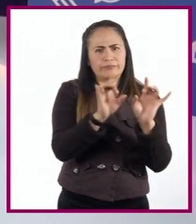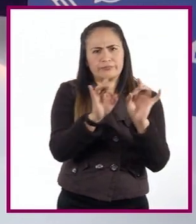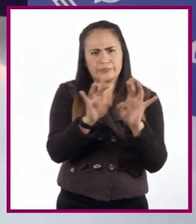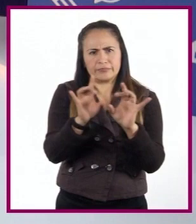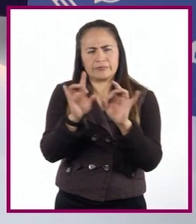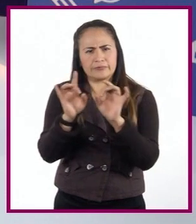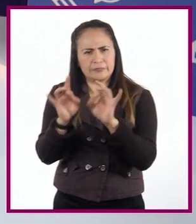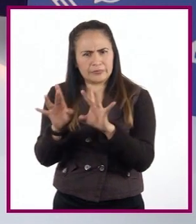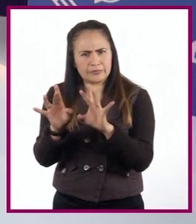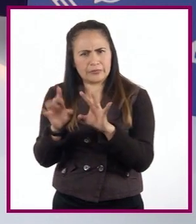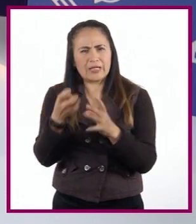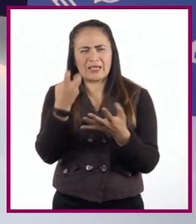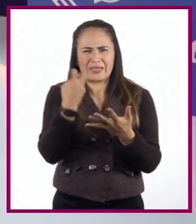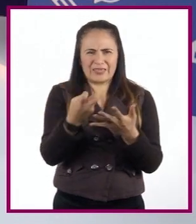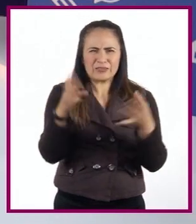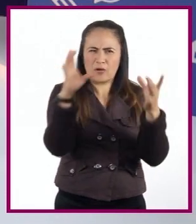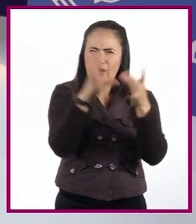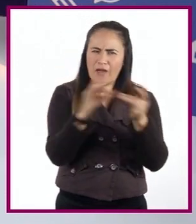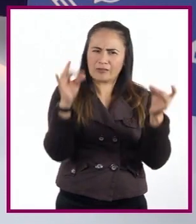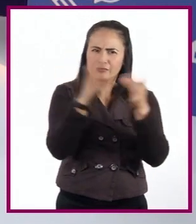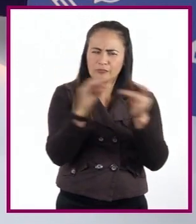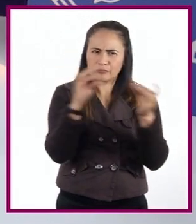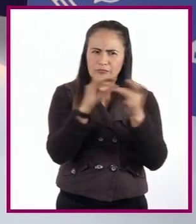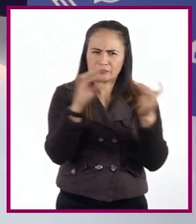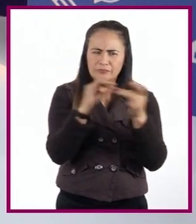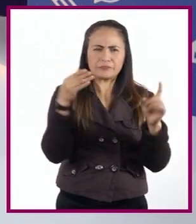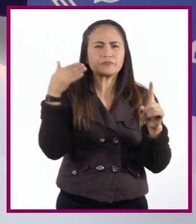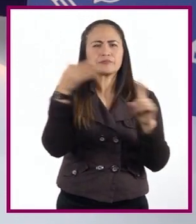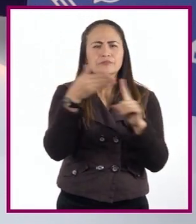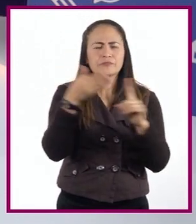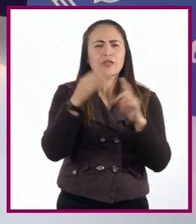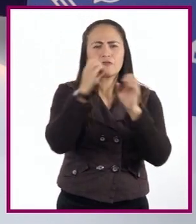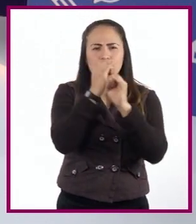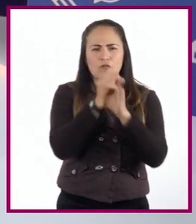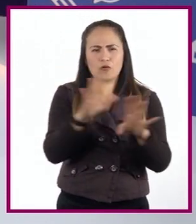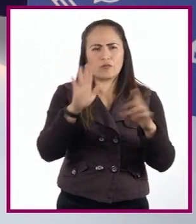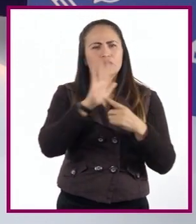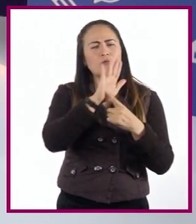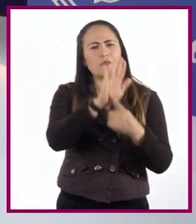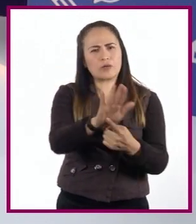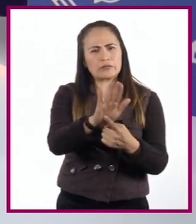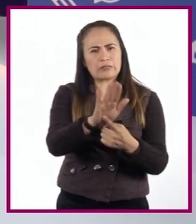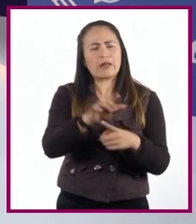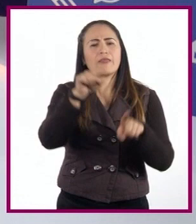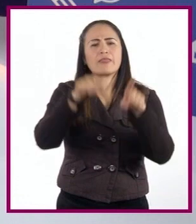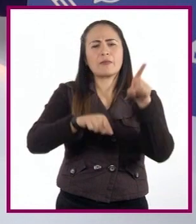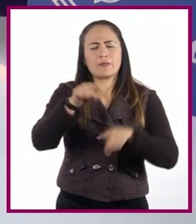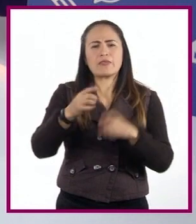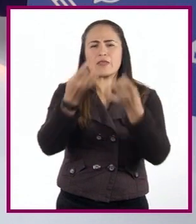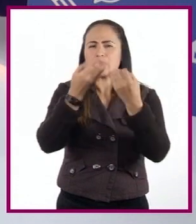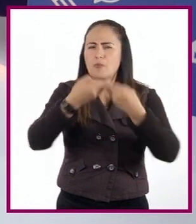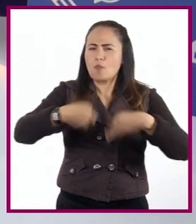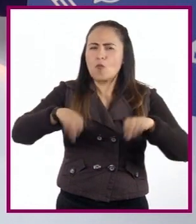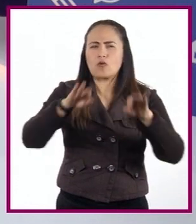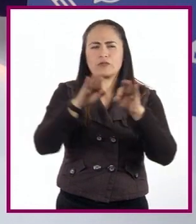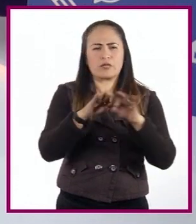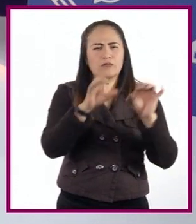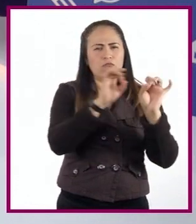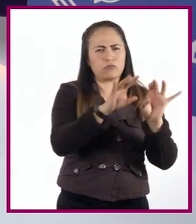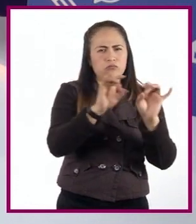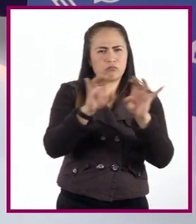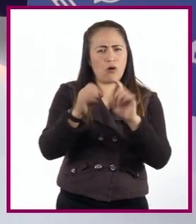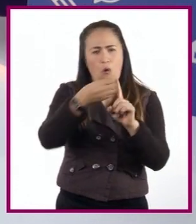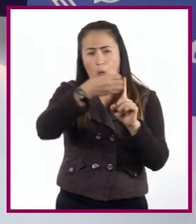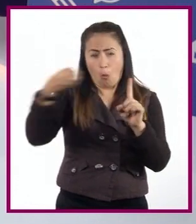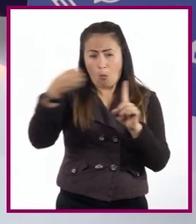debe a que en este tipo de narraciones se pretende presentar la información según la importancia de los hechos y no en el orden en